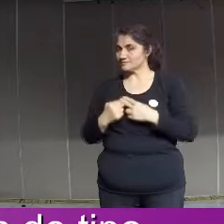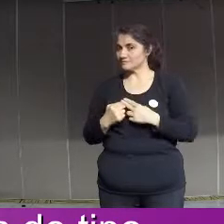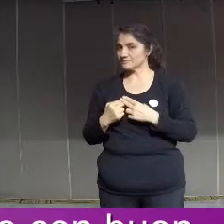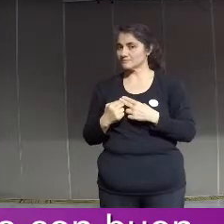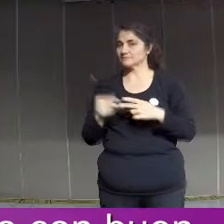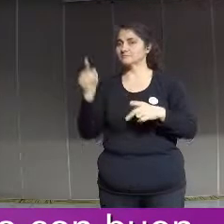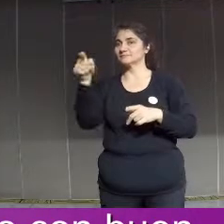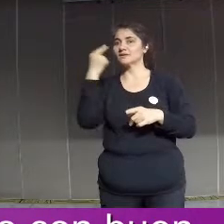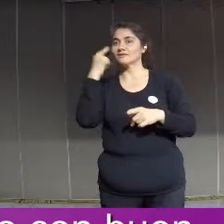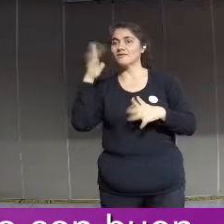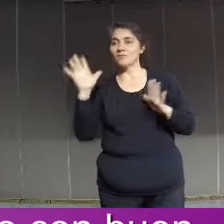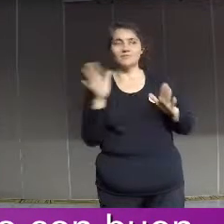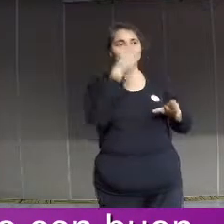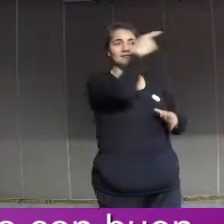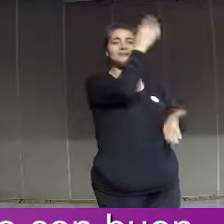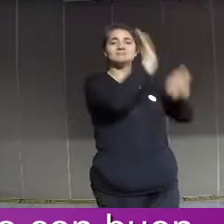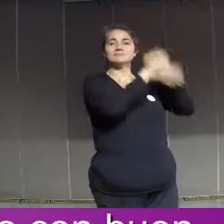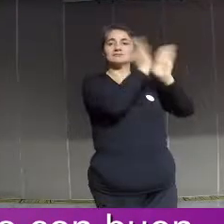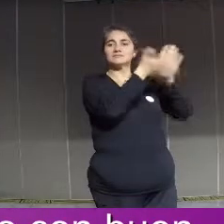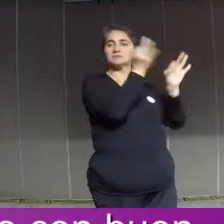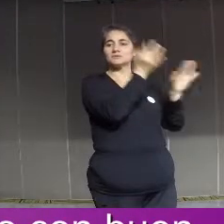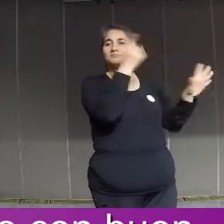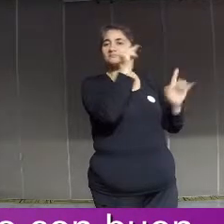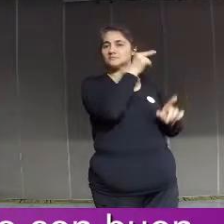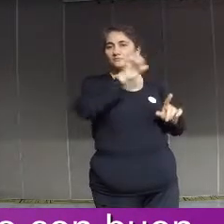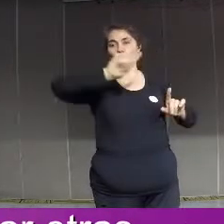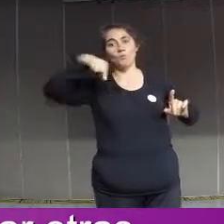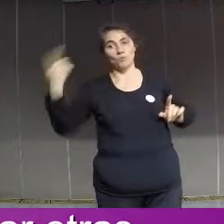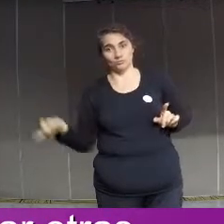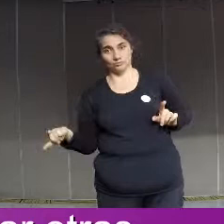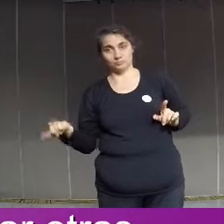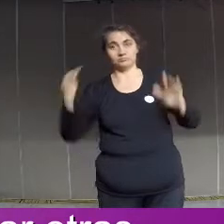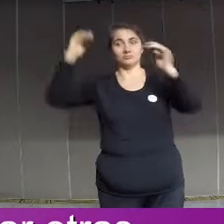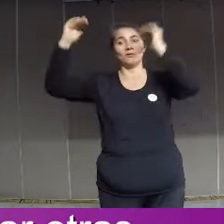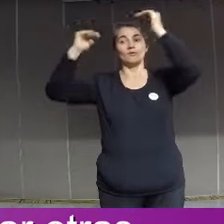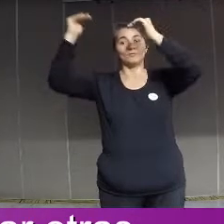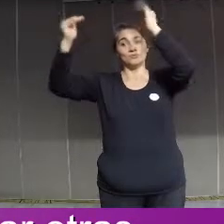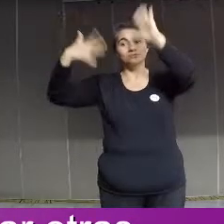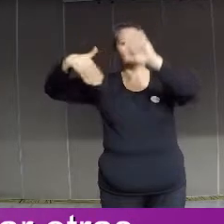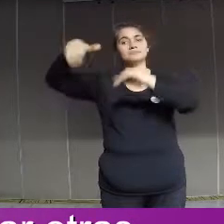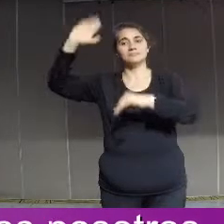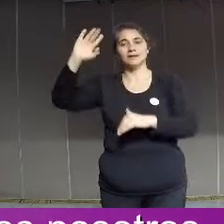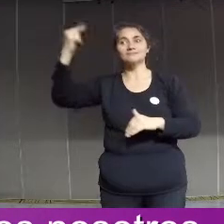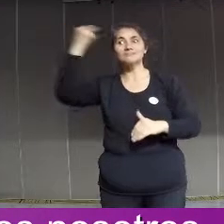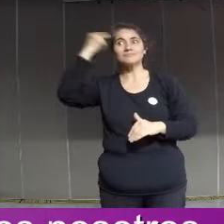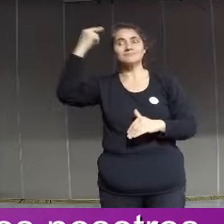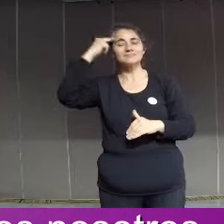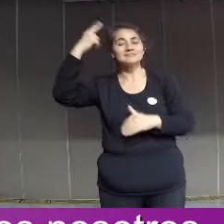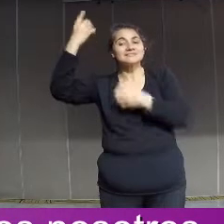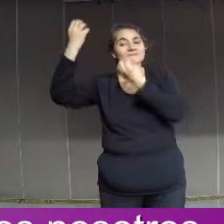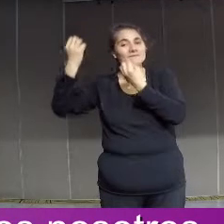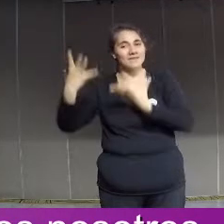chin down, son otro tipo de maniobras que se usan para adultos, pero para eso necesitamos un buen nivel cognitivo,